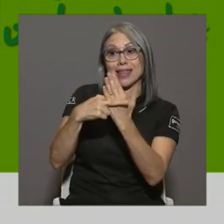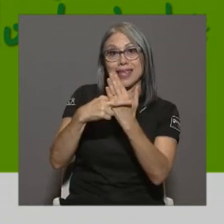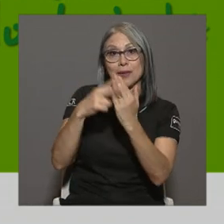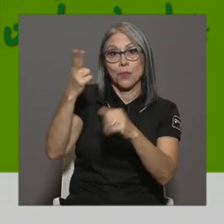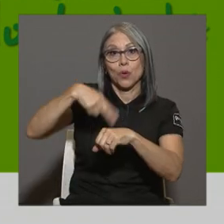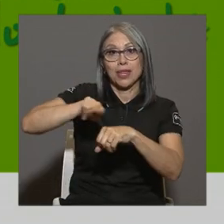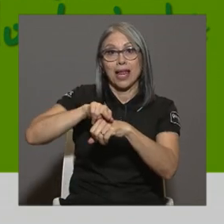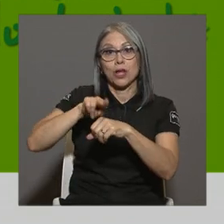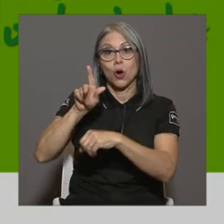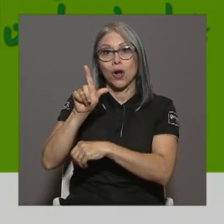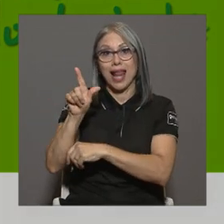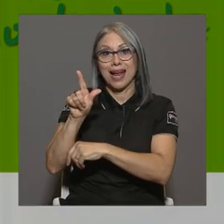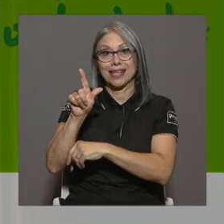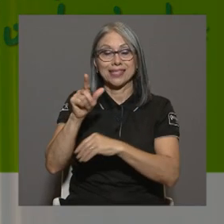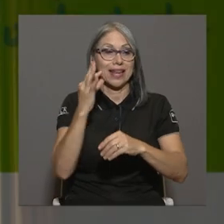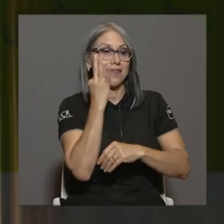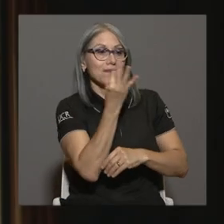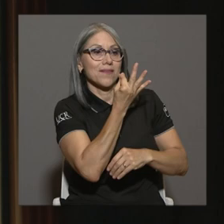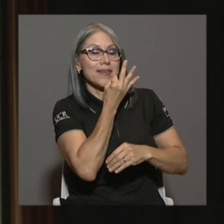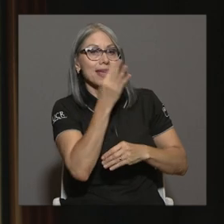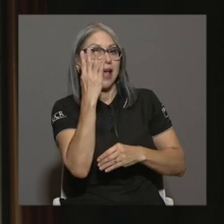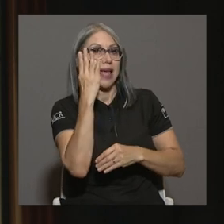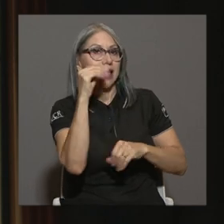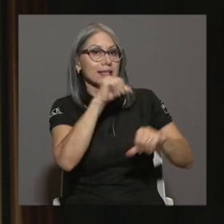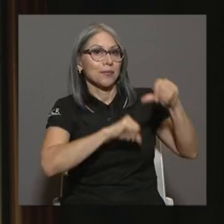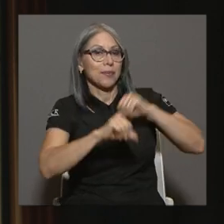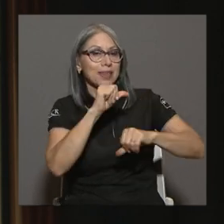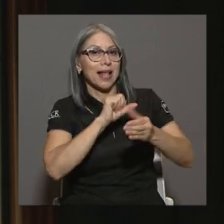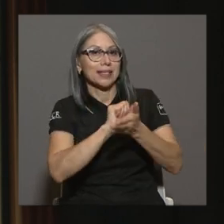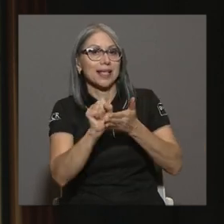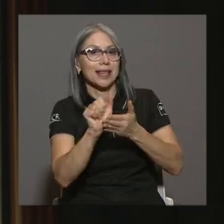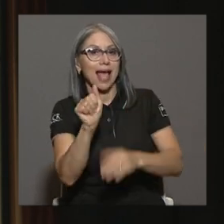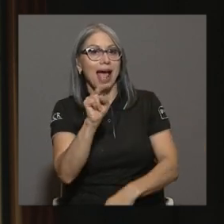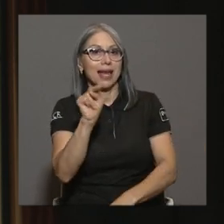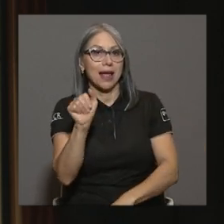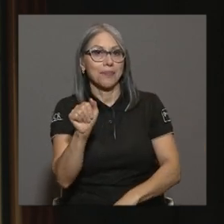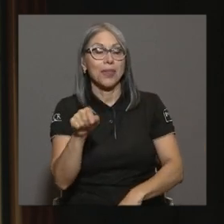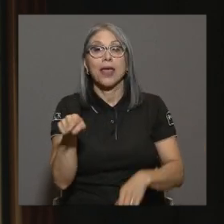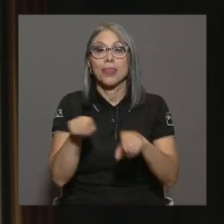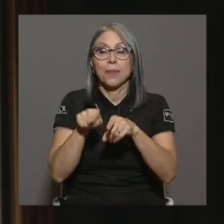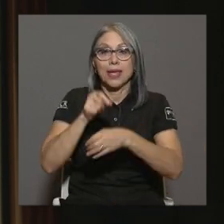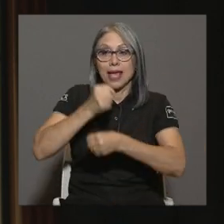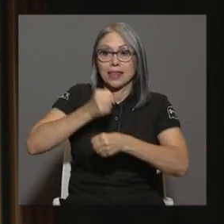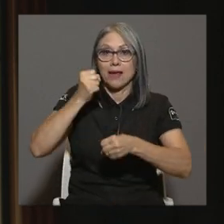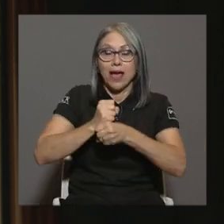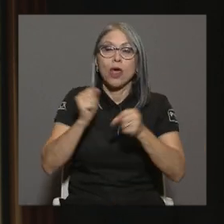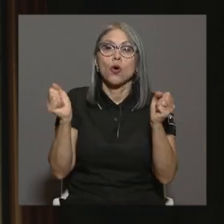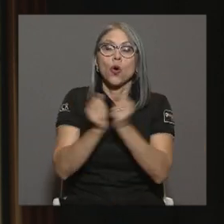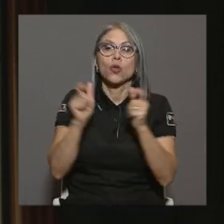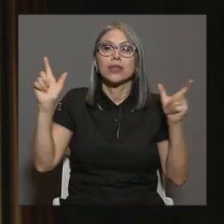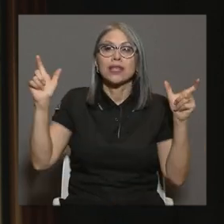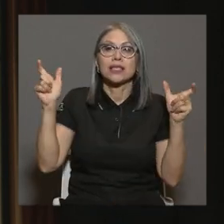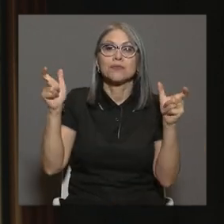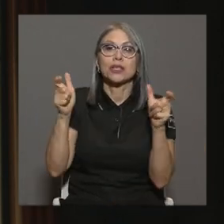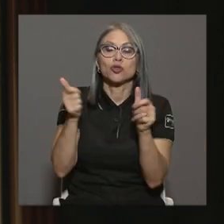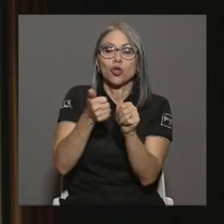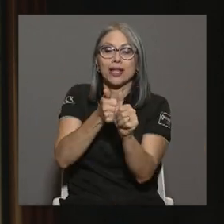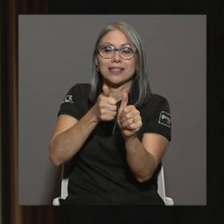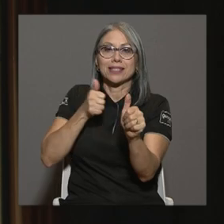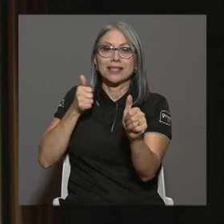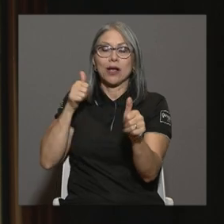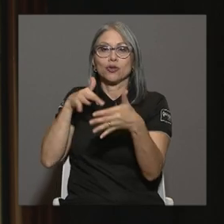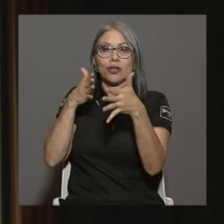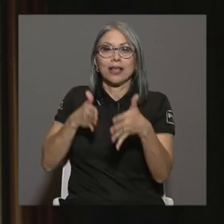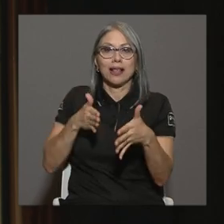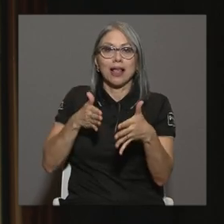la Finca Experimental Santa Ana. Además, ha trabajado en la disminución del rezago estudiantil colaborando con la Fundación El